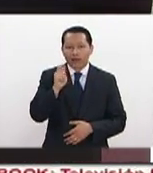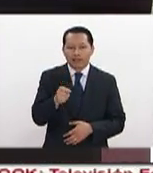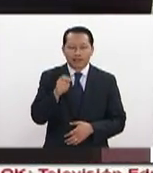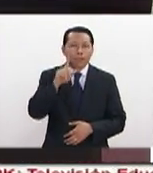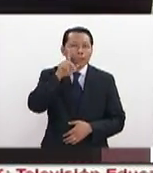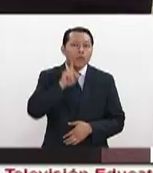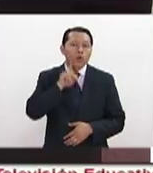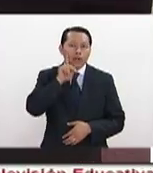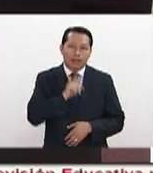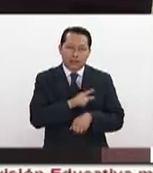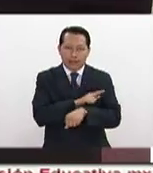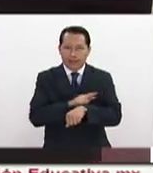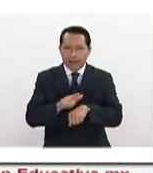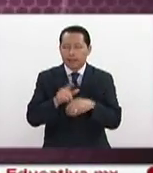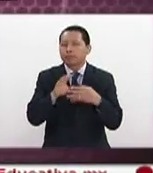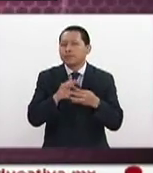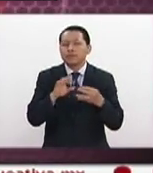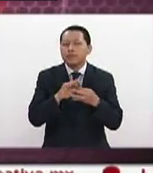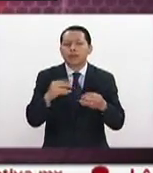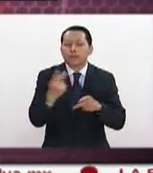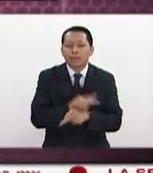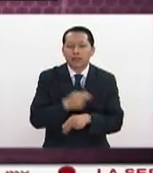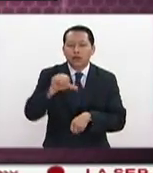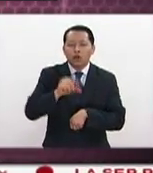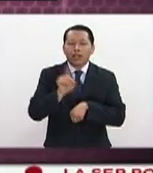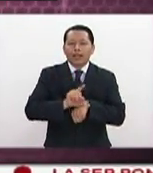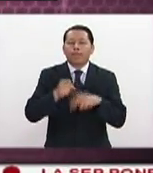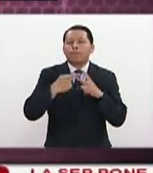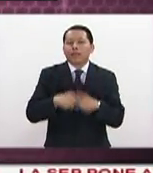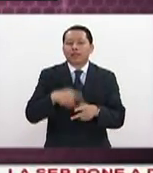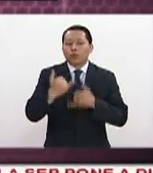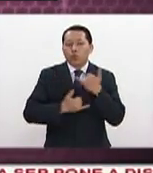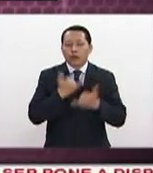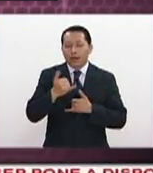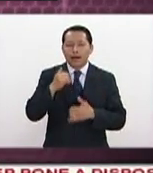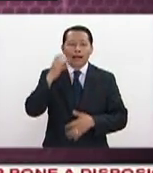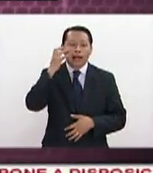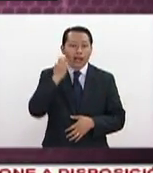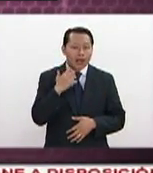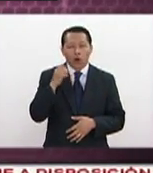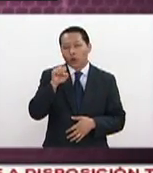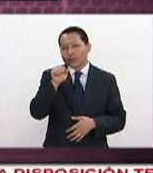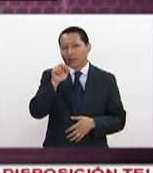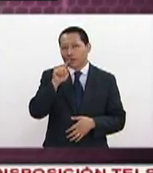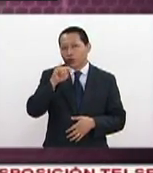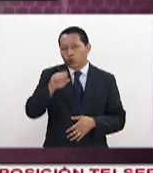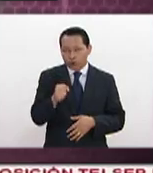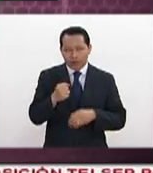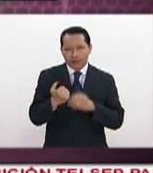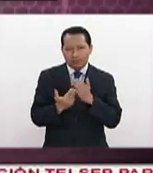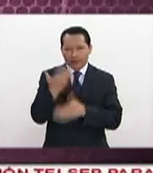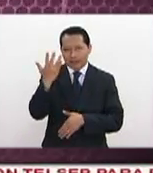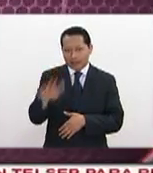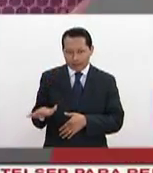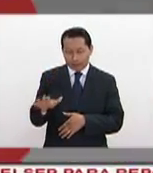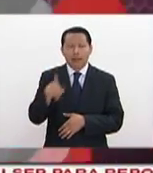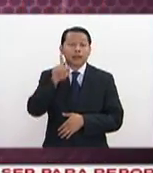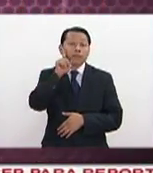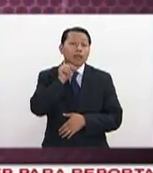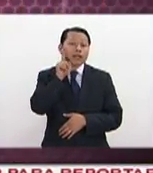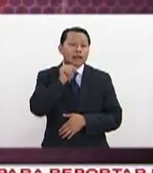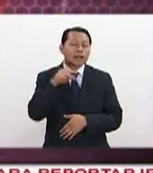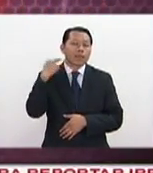MX femenil. Vamos a ver qué pasa. Desde hoy arrancan los partidos. León contra Santos a las 10 de la mañana. Para